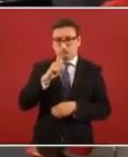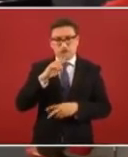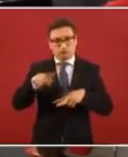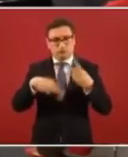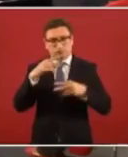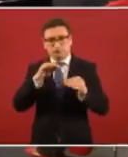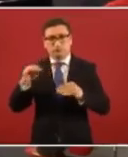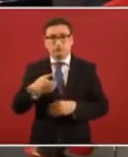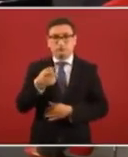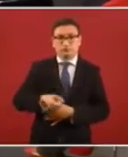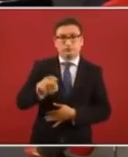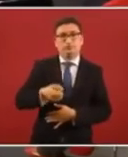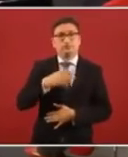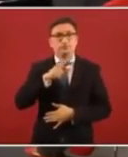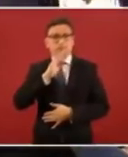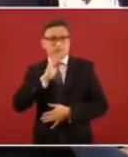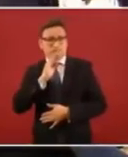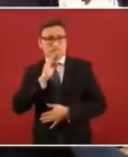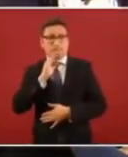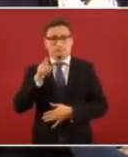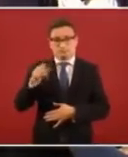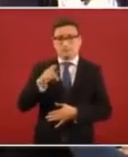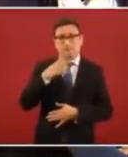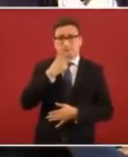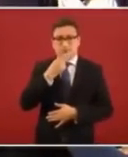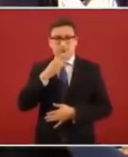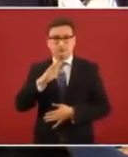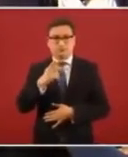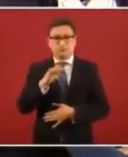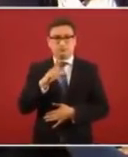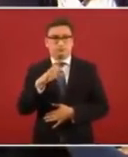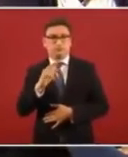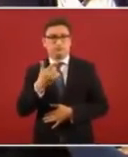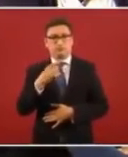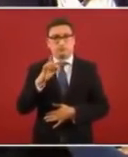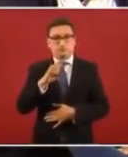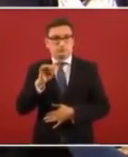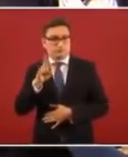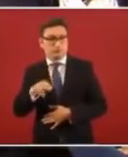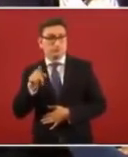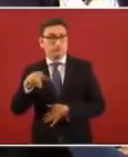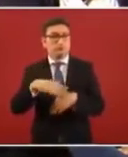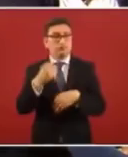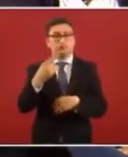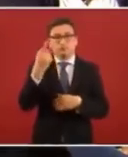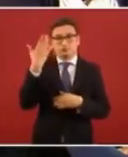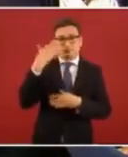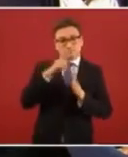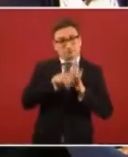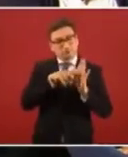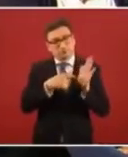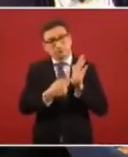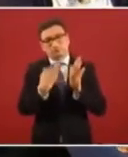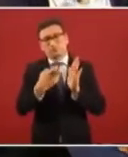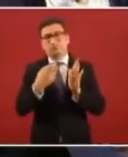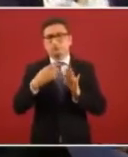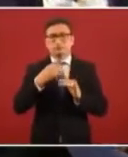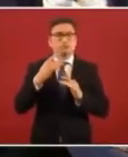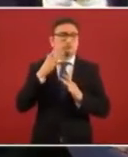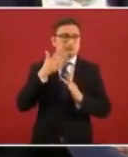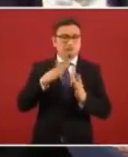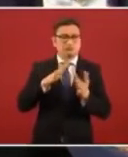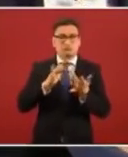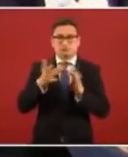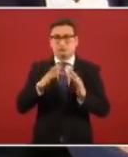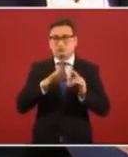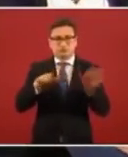saludó de mano a la mamá de El Chapo Guzmán, porque había una duda respecto de el video que está circulando en redes. Si usted